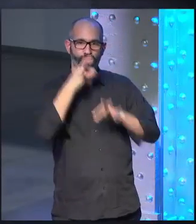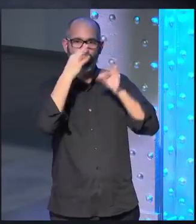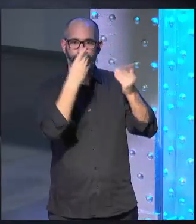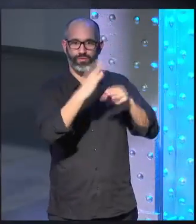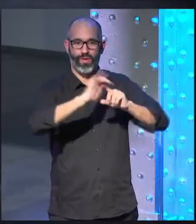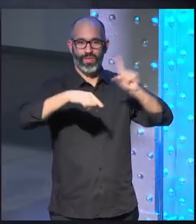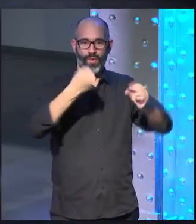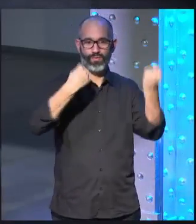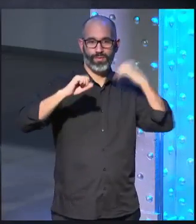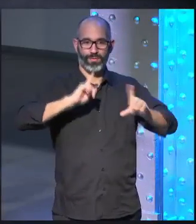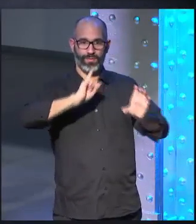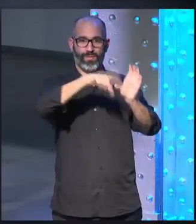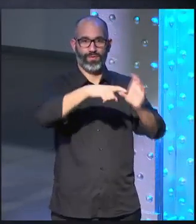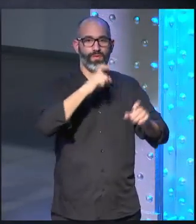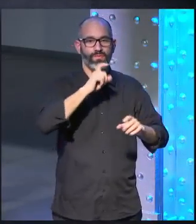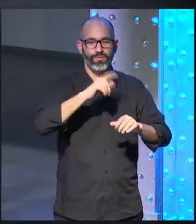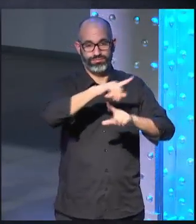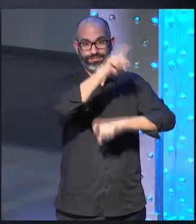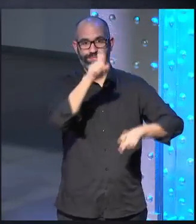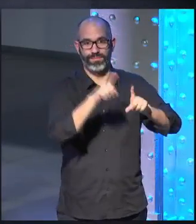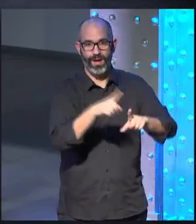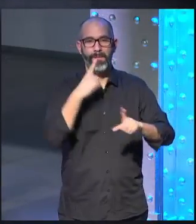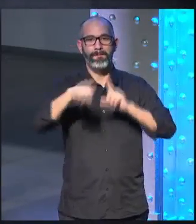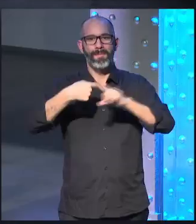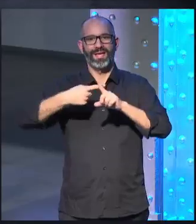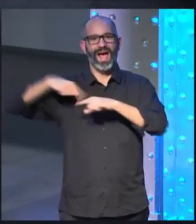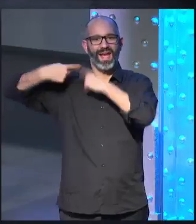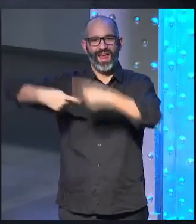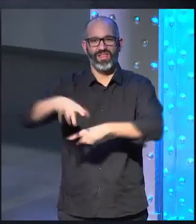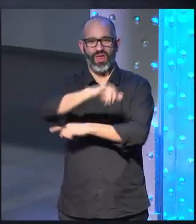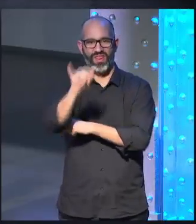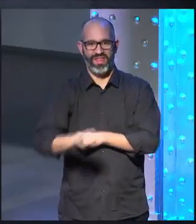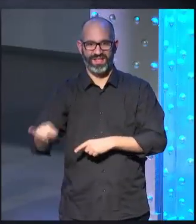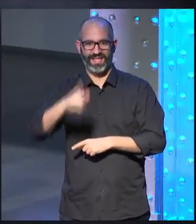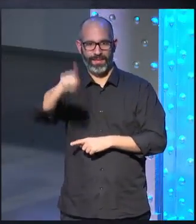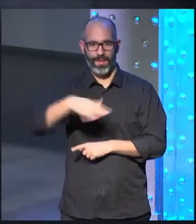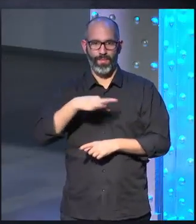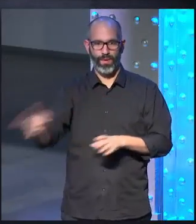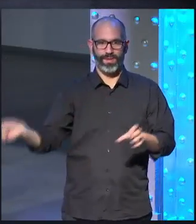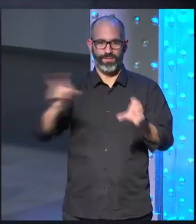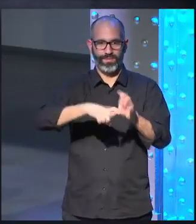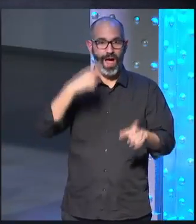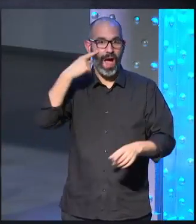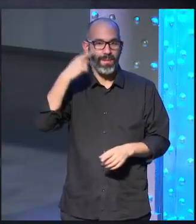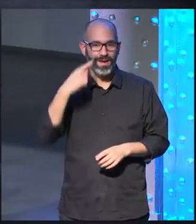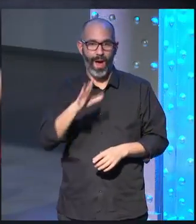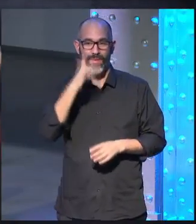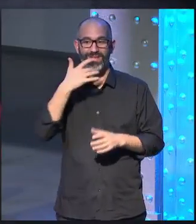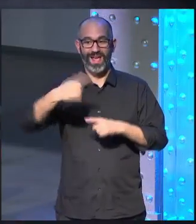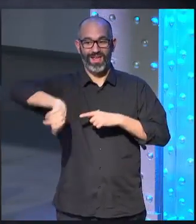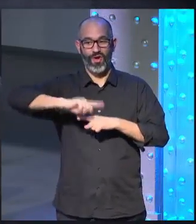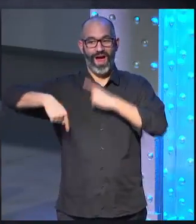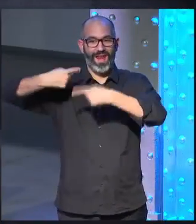Y ya no te da cuenta la generación Z, que cuando queráis hacemos un ciclo de la generación Z. Pero cuando la generación Z